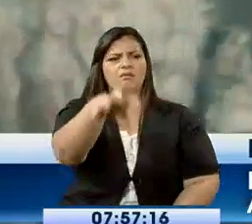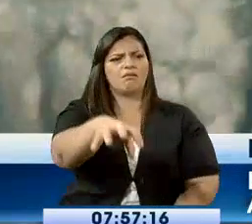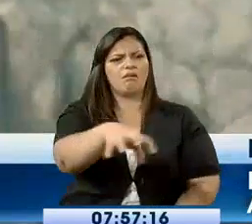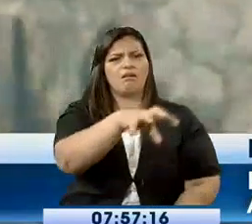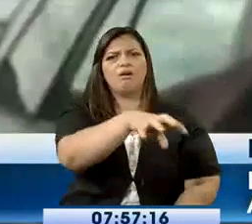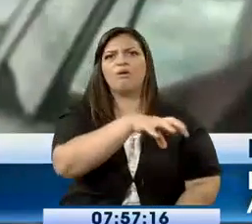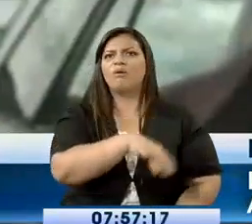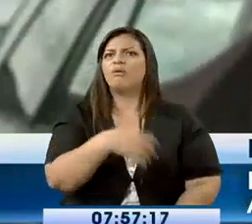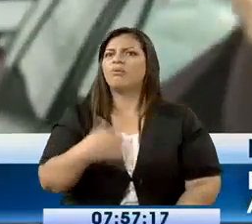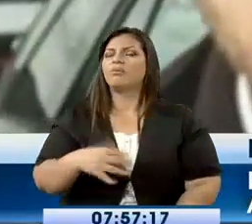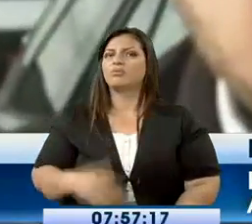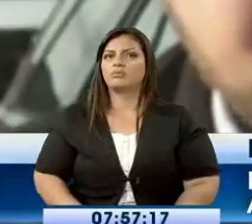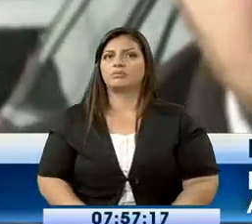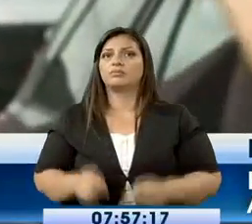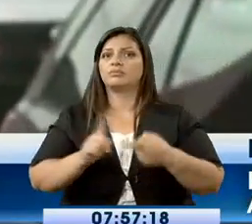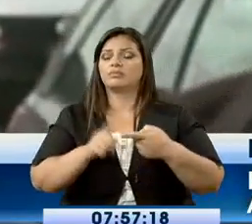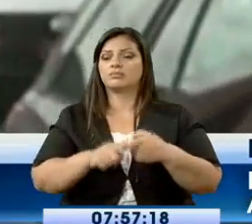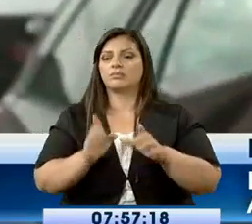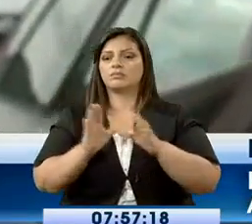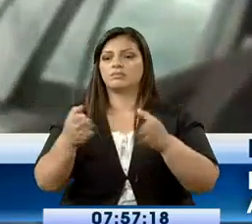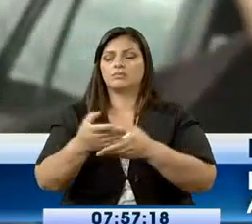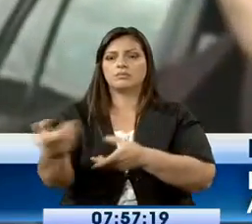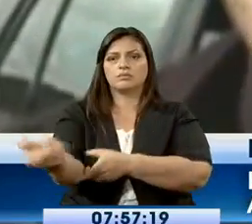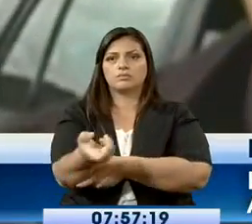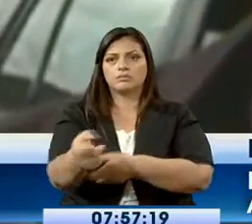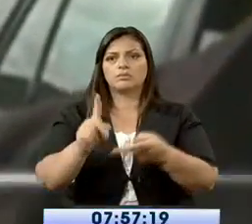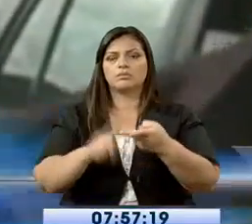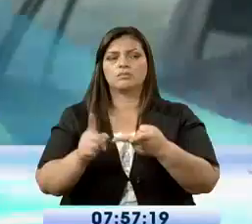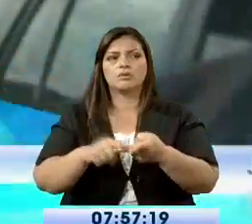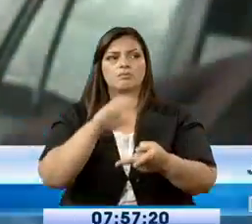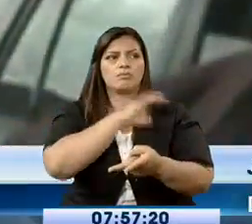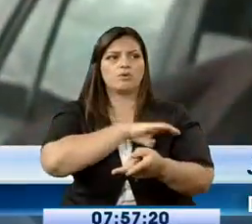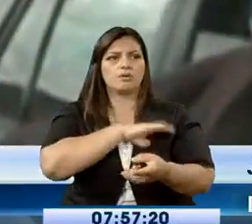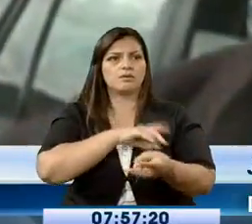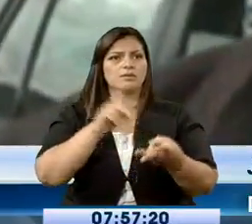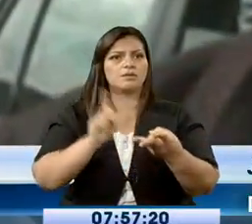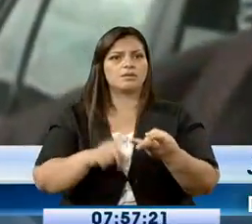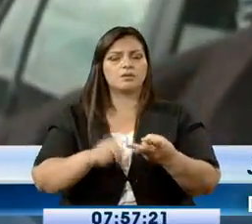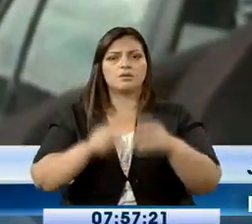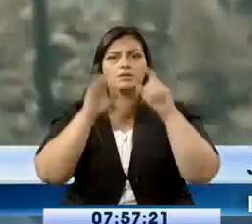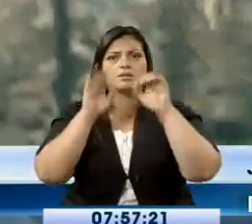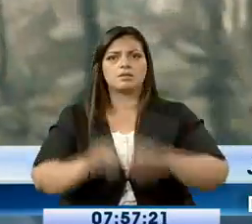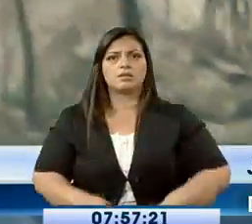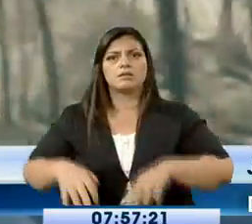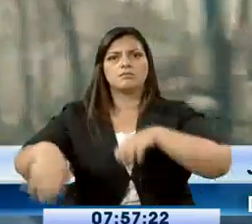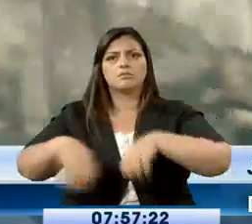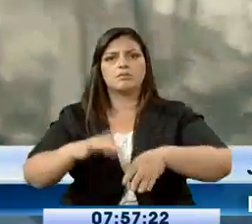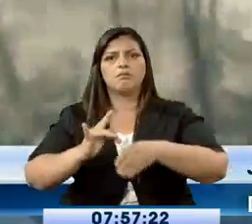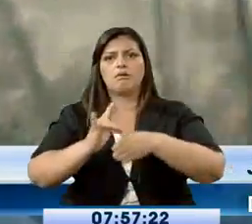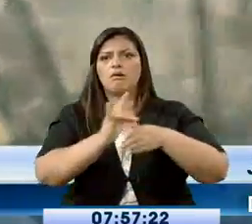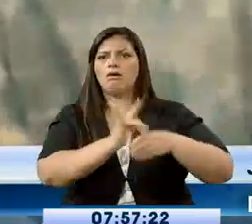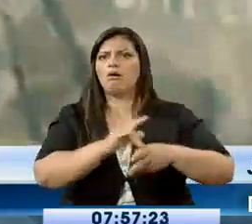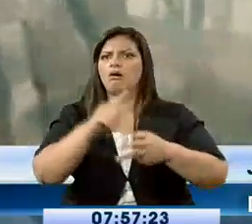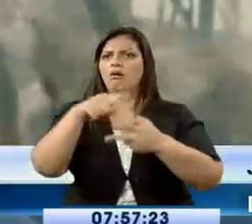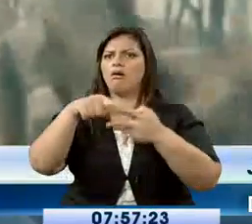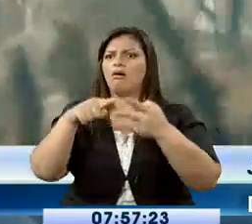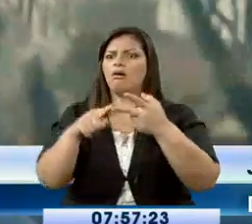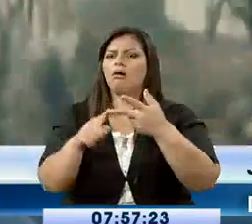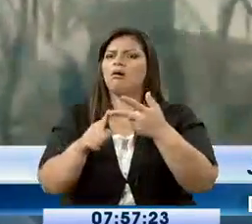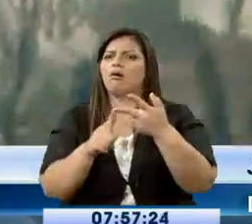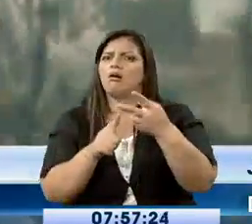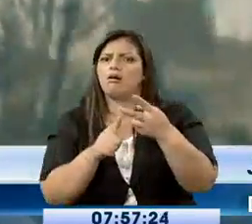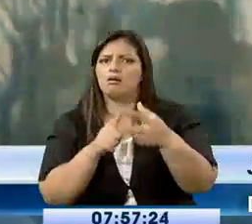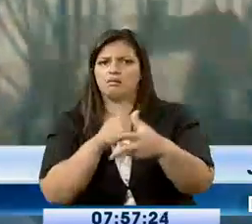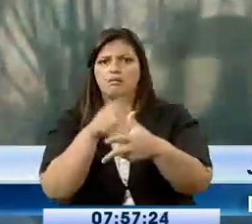bomberos, Secretaría de Gestión de Riesgos, Policía Nacional y entre todos se ha sumado para poder controlar los incendios forestales. Recordemos de que hemos